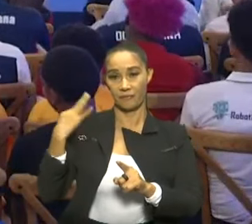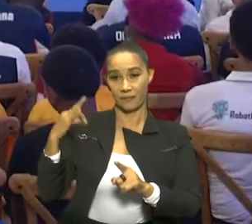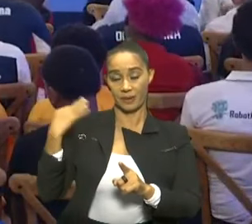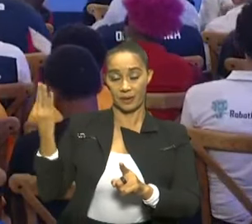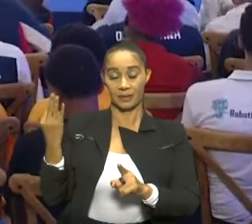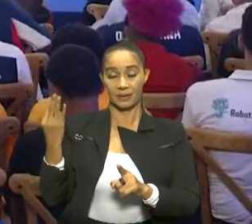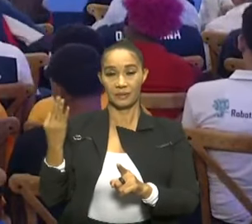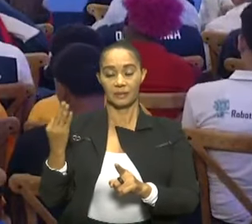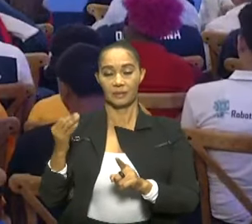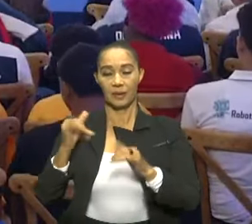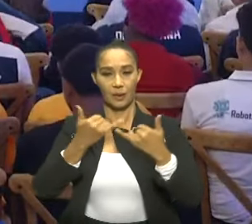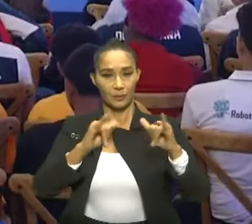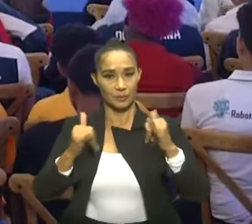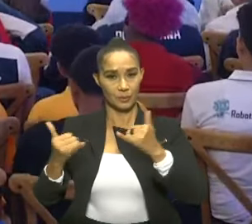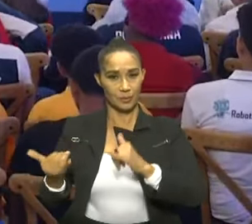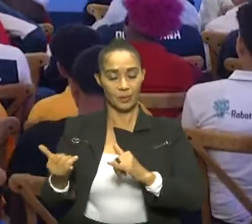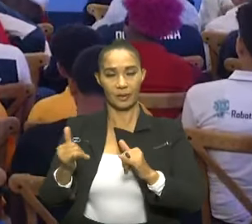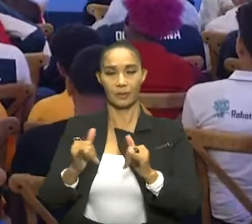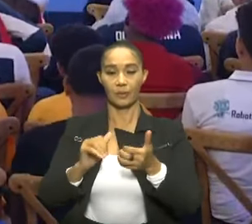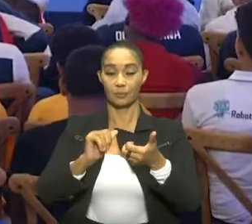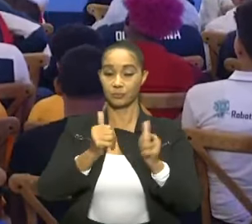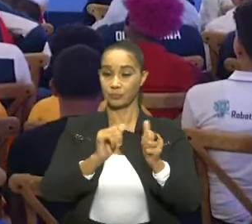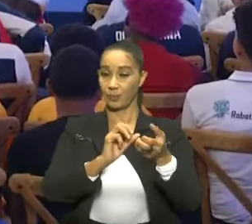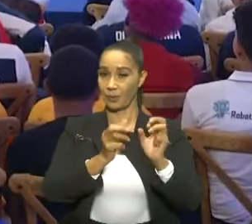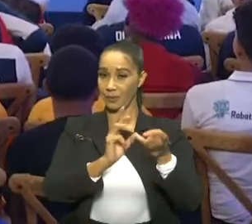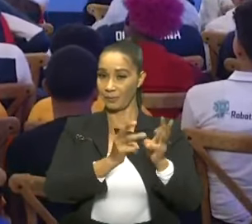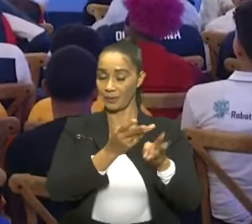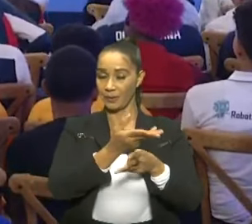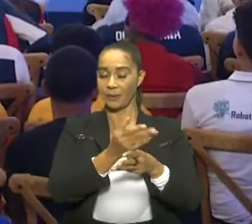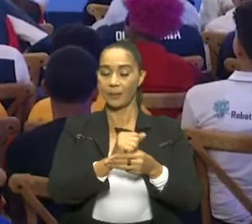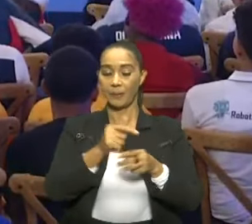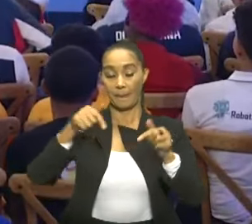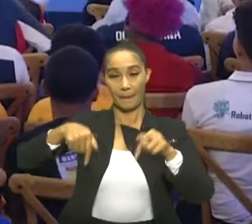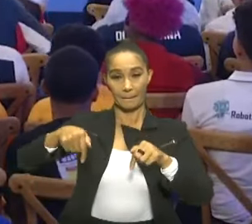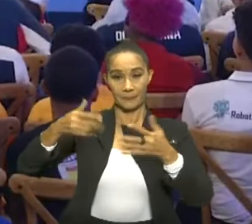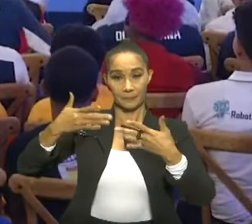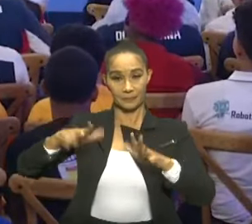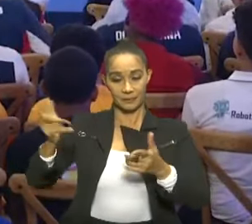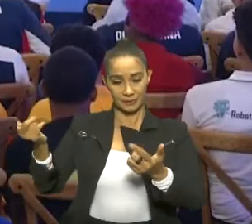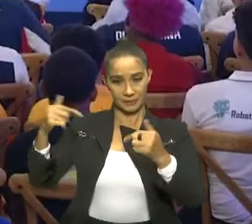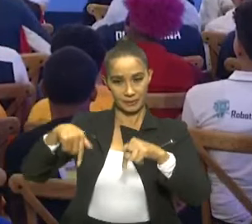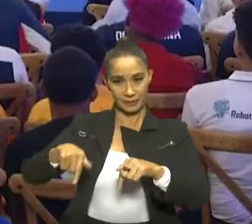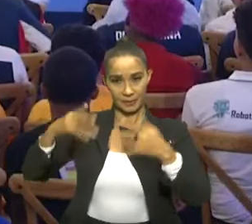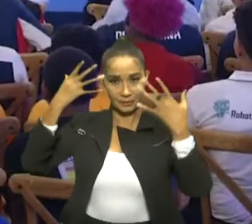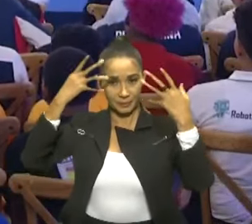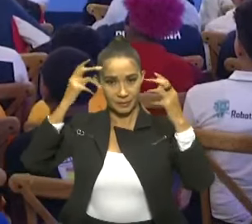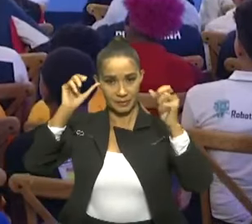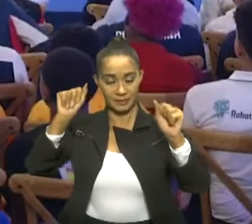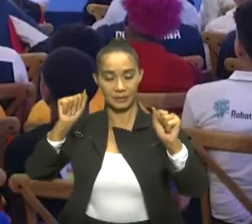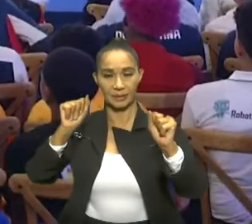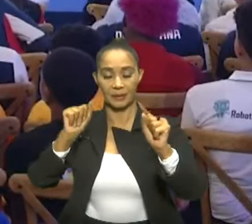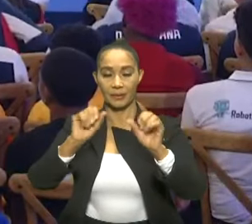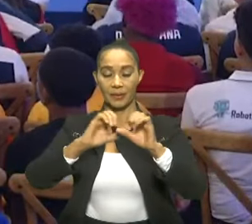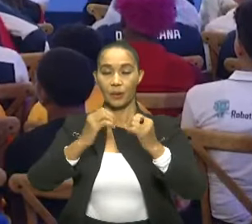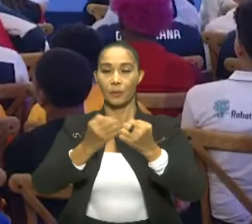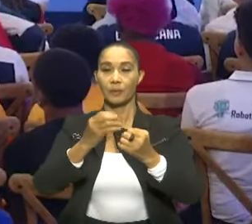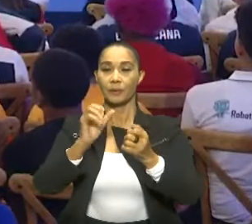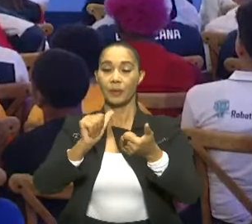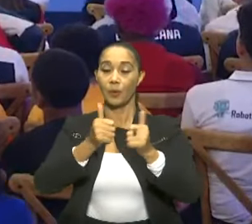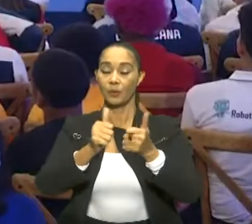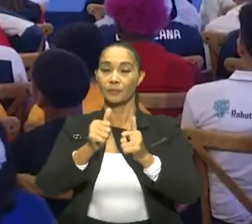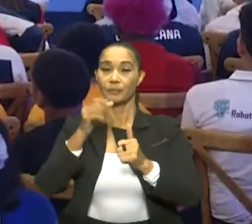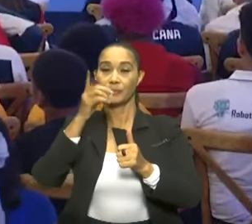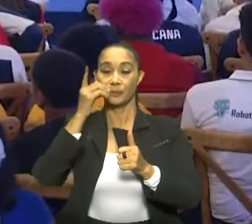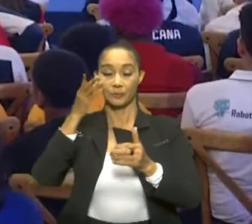2024 a los Juegos Olímpicos. Está aquí ya el presidente del Comité Olímpico Dominicano.